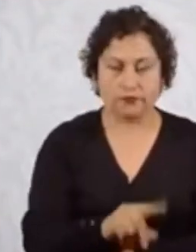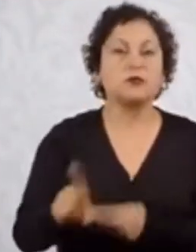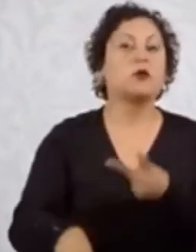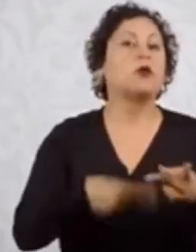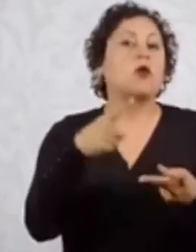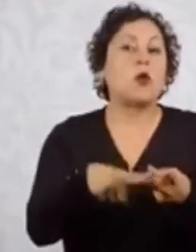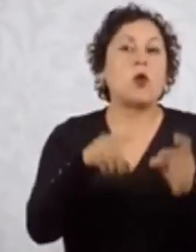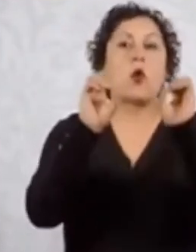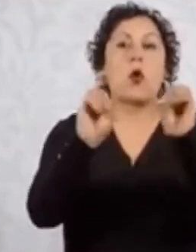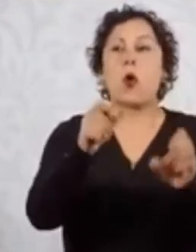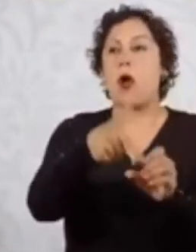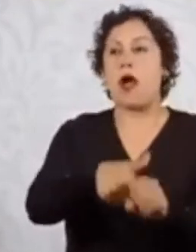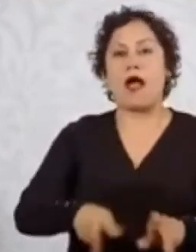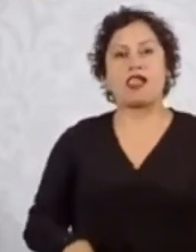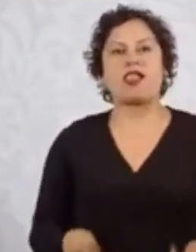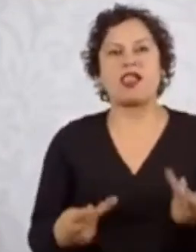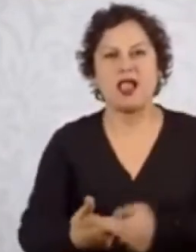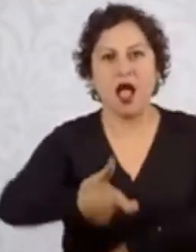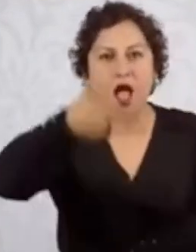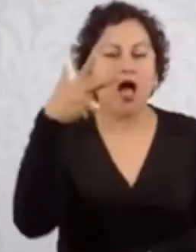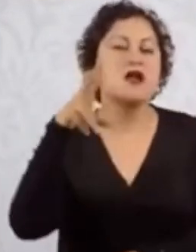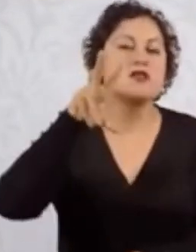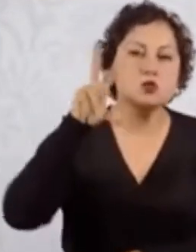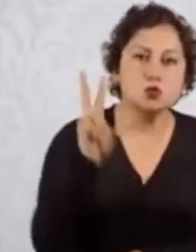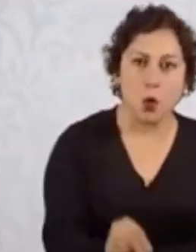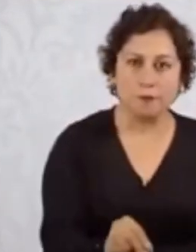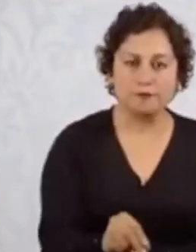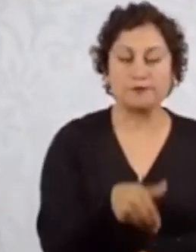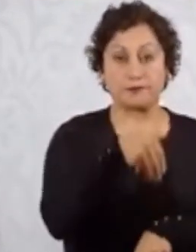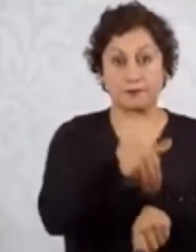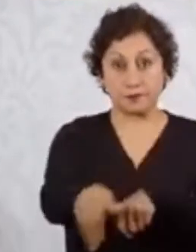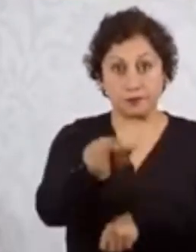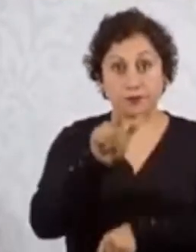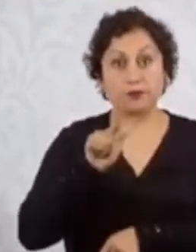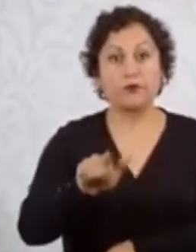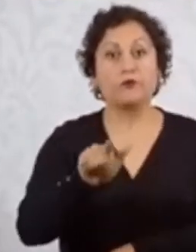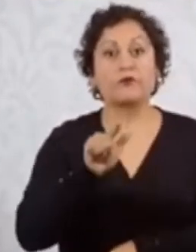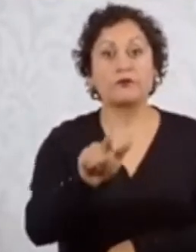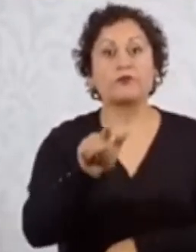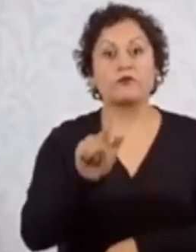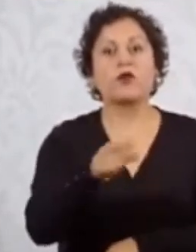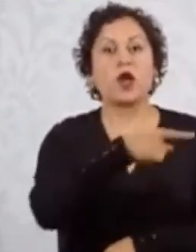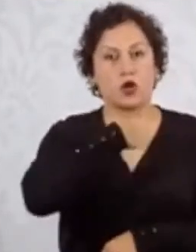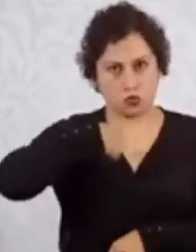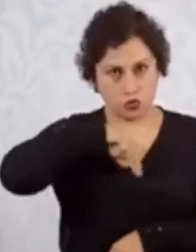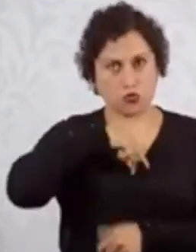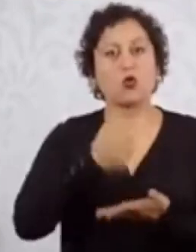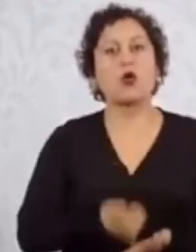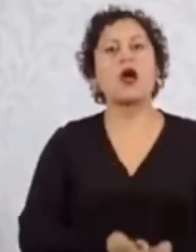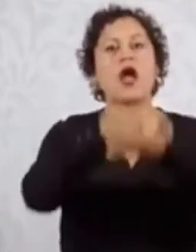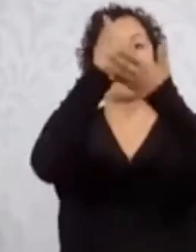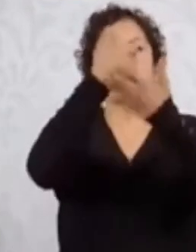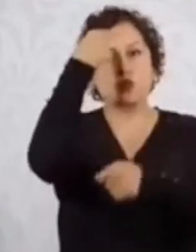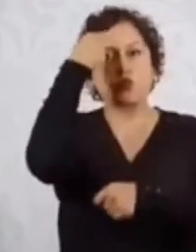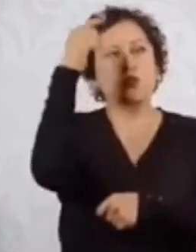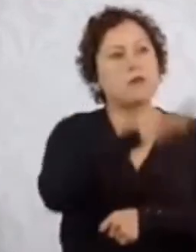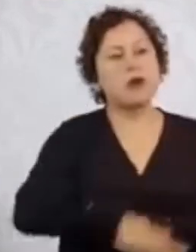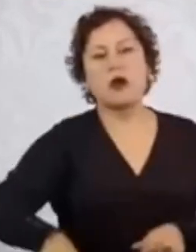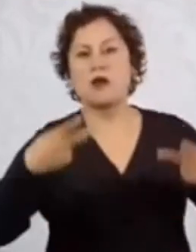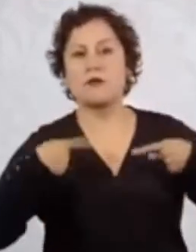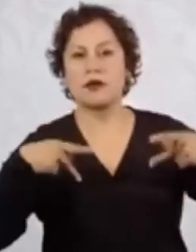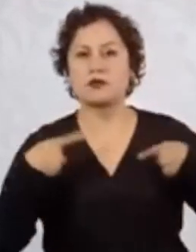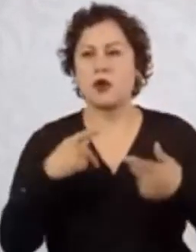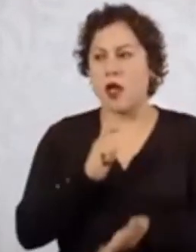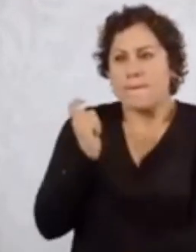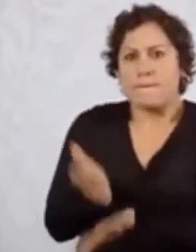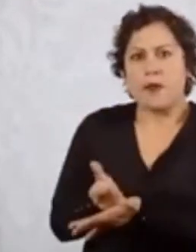más, en el que se plantea cómo es que es necesario ese humanismo mexicano. No lo plantean así en el libro, pero ese humanismo